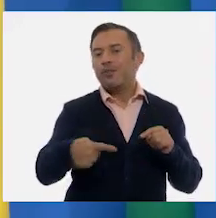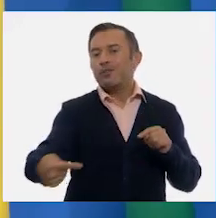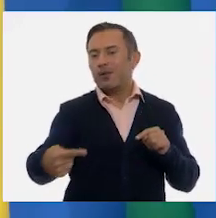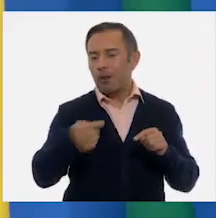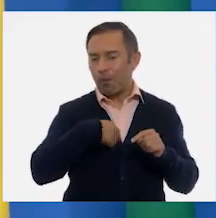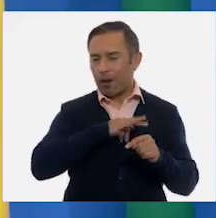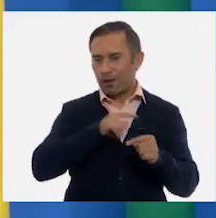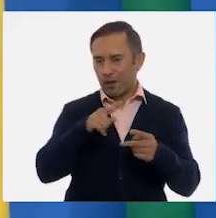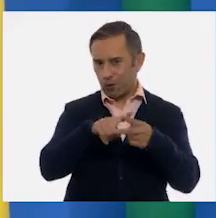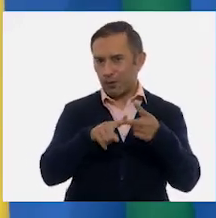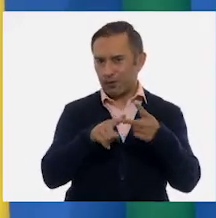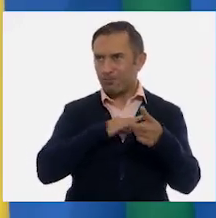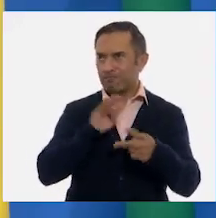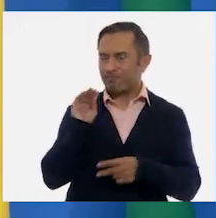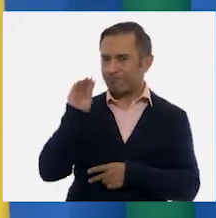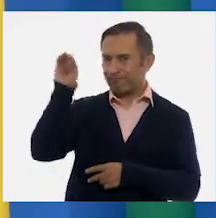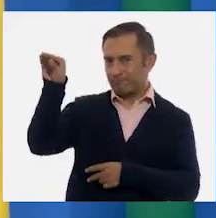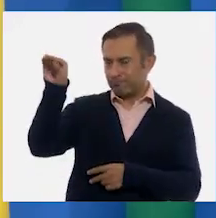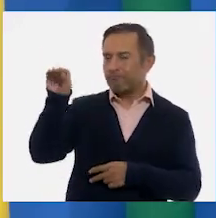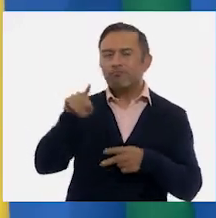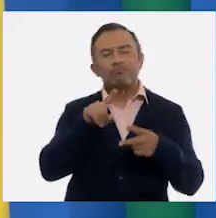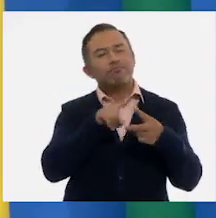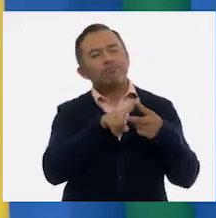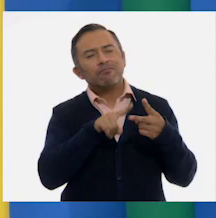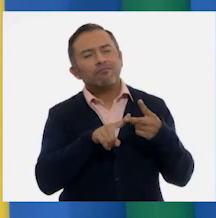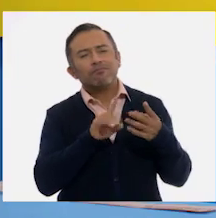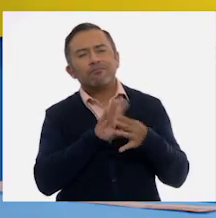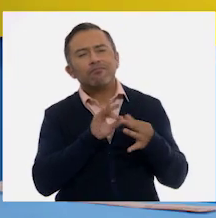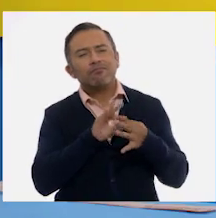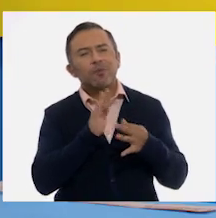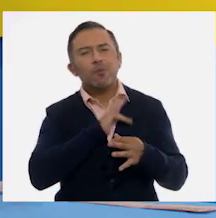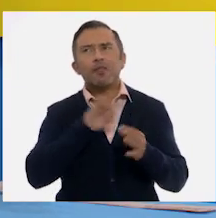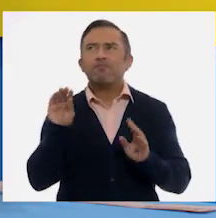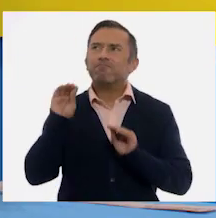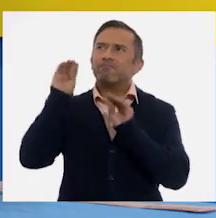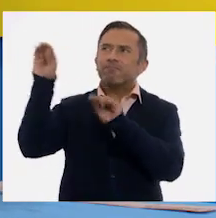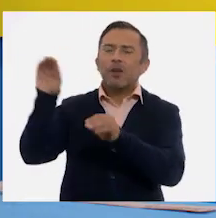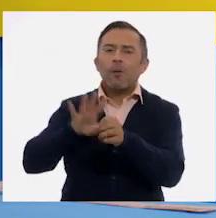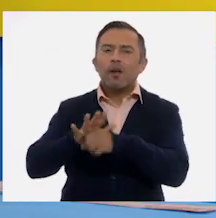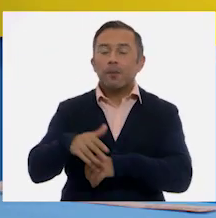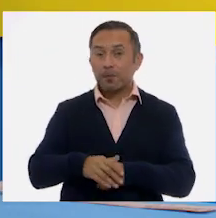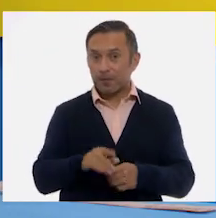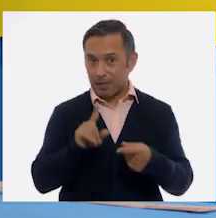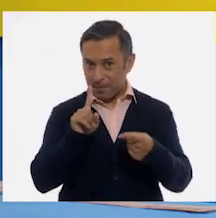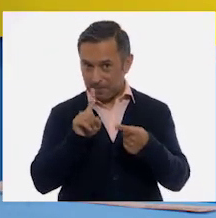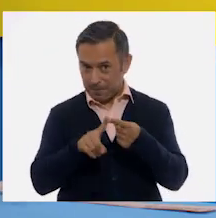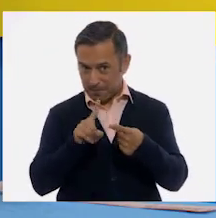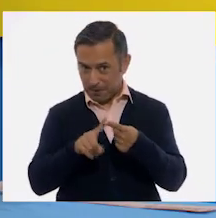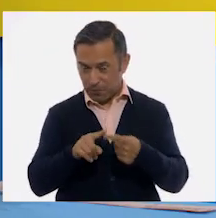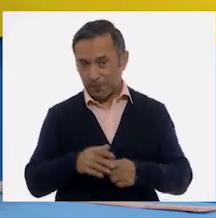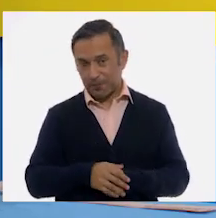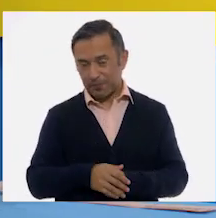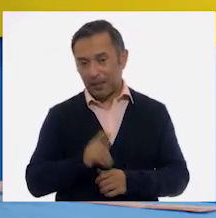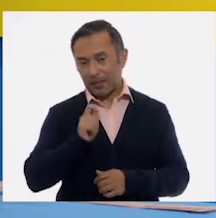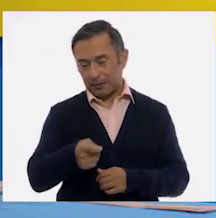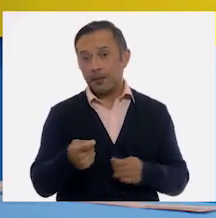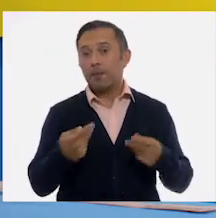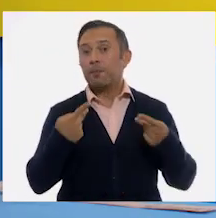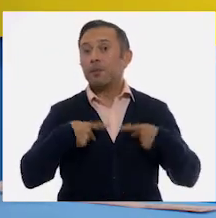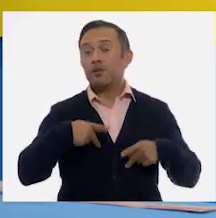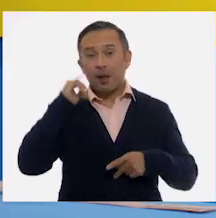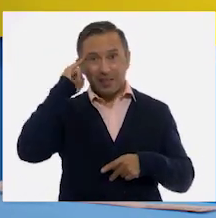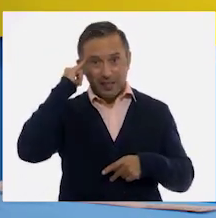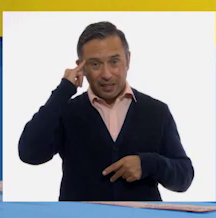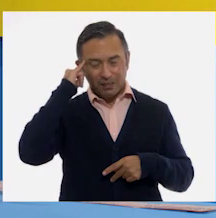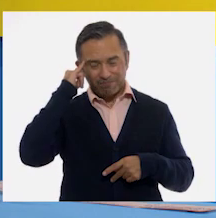Carlos, ¿cuáles son esas 2 consecuencias para pegarlas en el pizarrón? Bueno, primero tenemos que poner la disminución de la población indígena